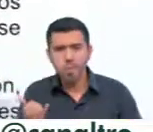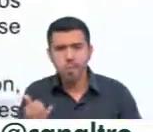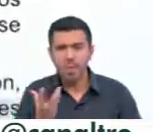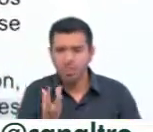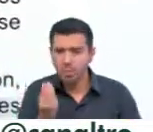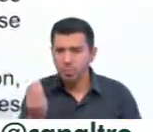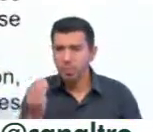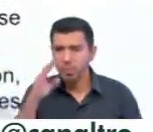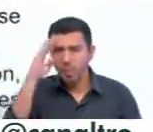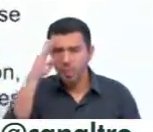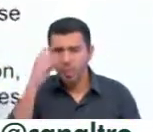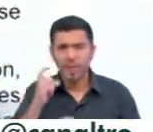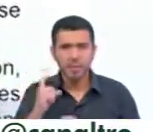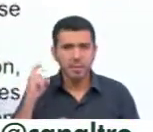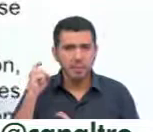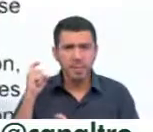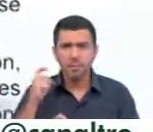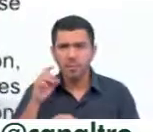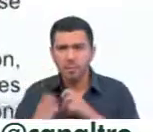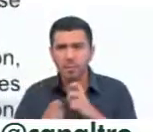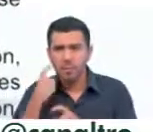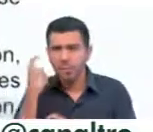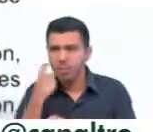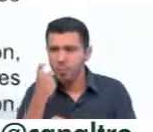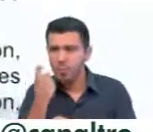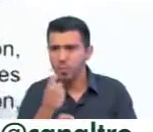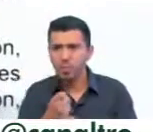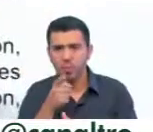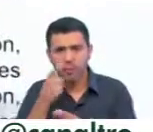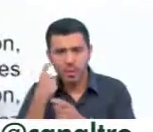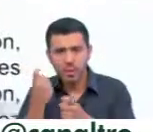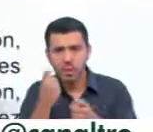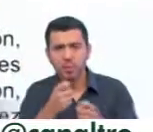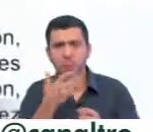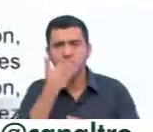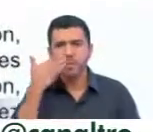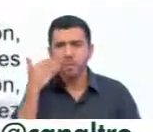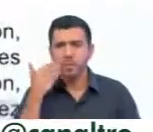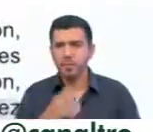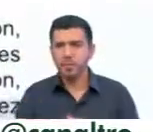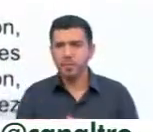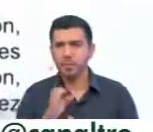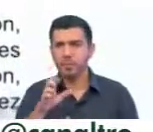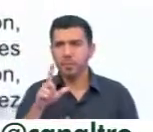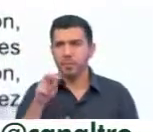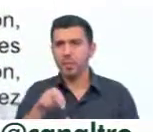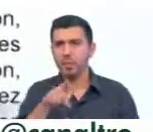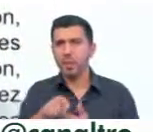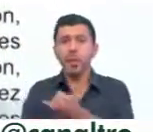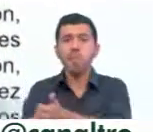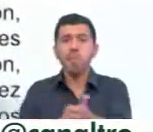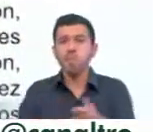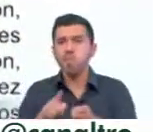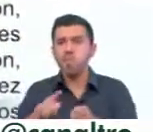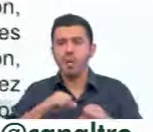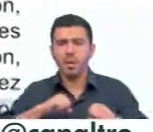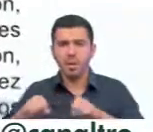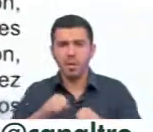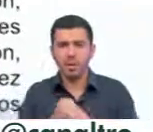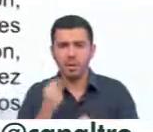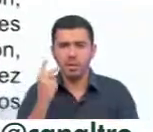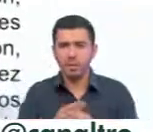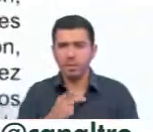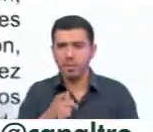adelantaba en una operación militar contra el frente héroes y mártires de santa rosa de ln que realiza actividades ilícitas